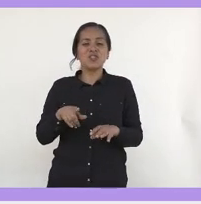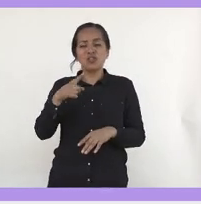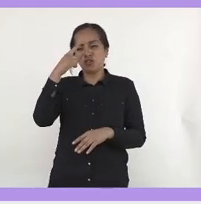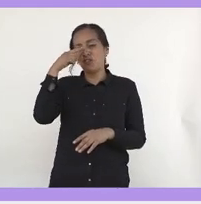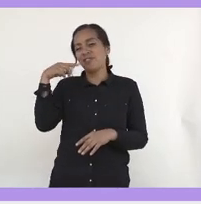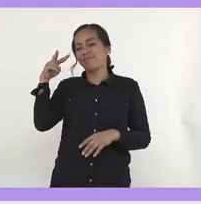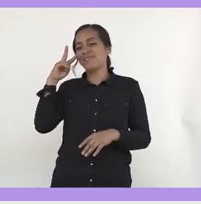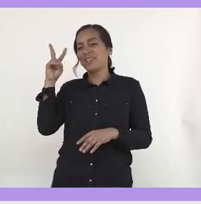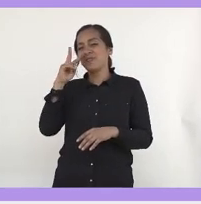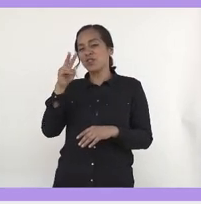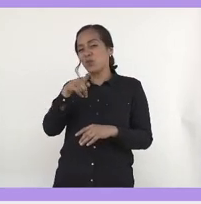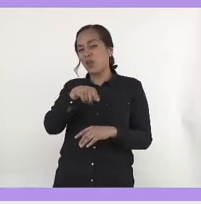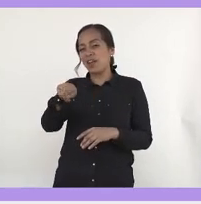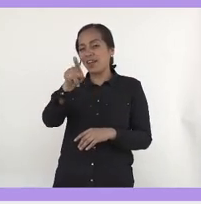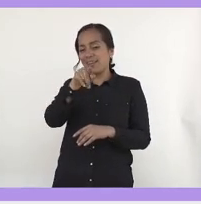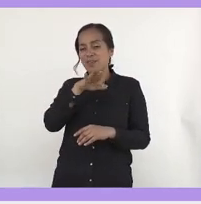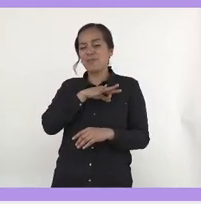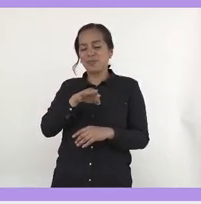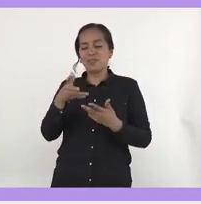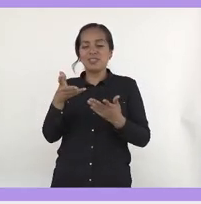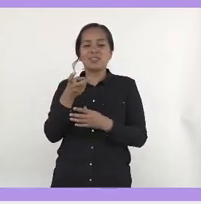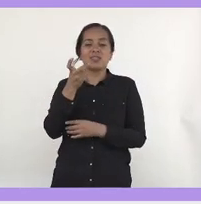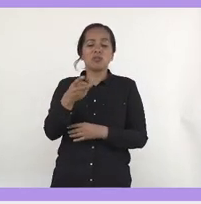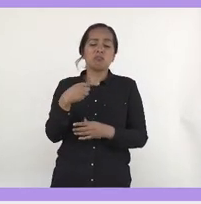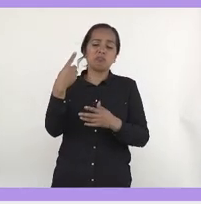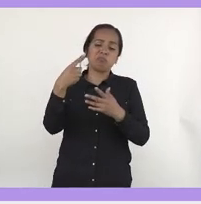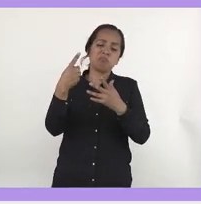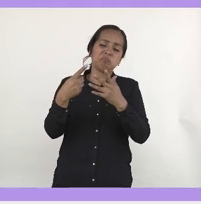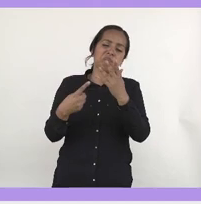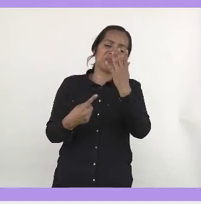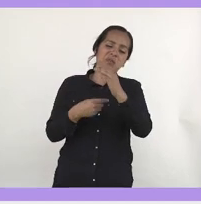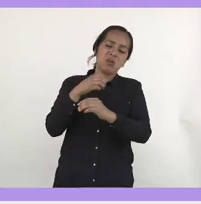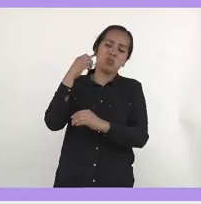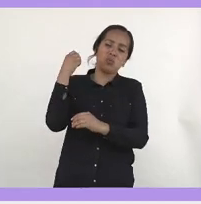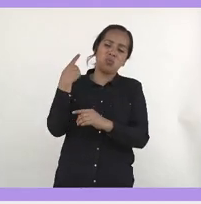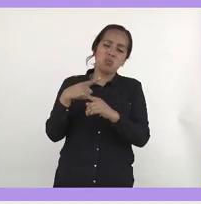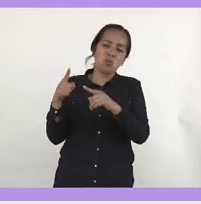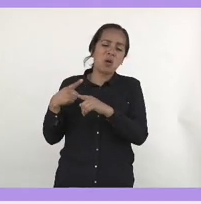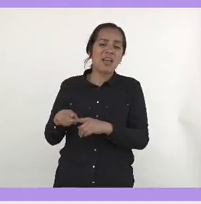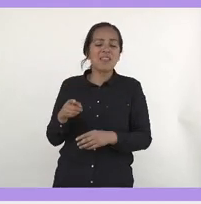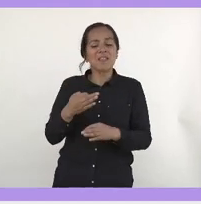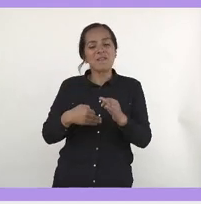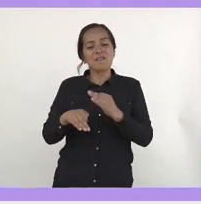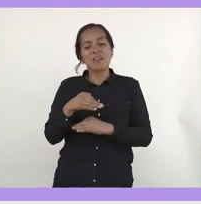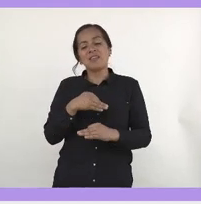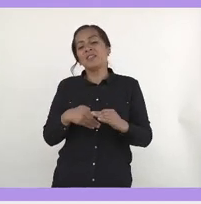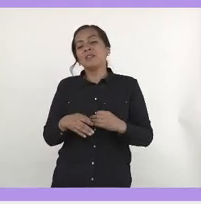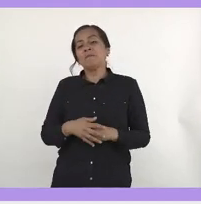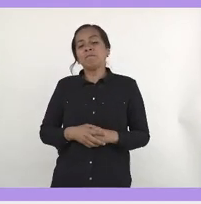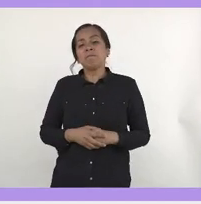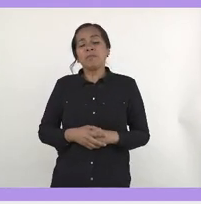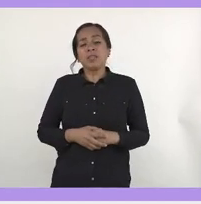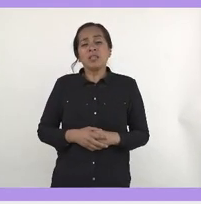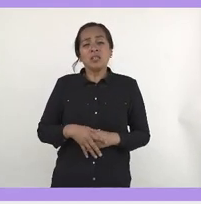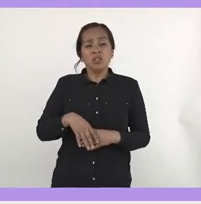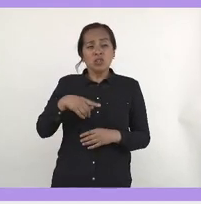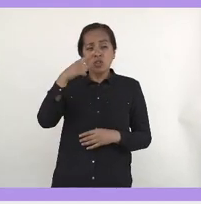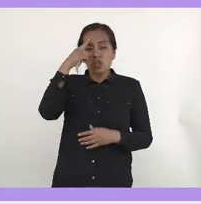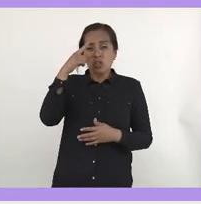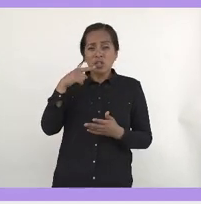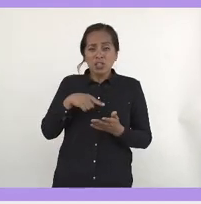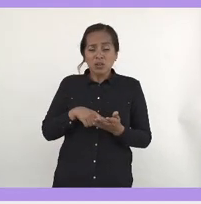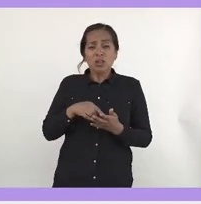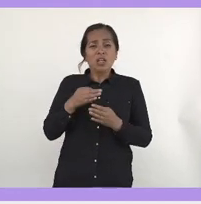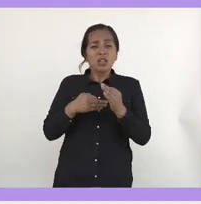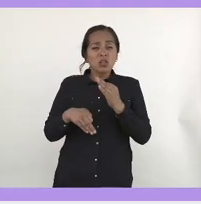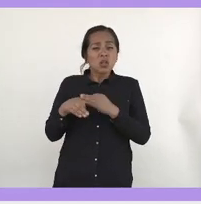pero creo que pueden abarcar todos los ámbitos de la vida creo que todos hemos vivido dentro de nuestras familias realidades muy